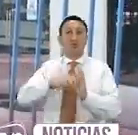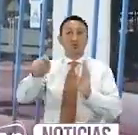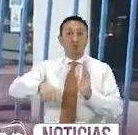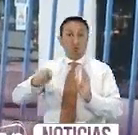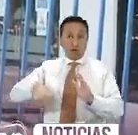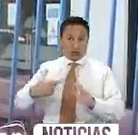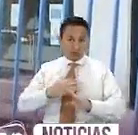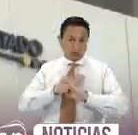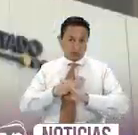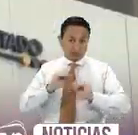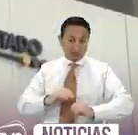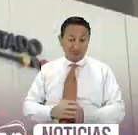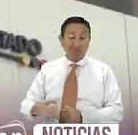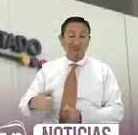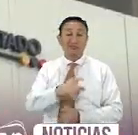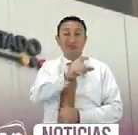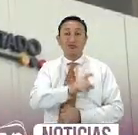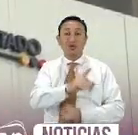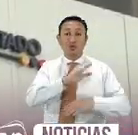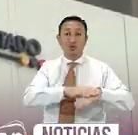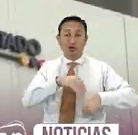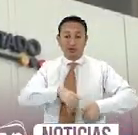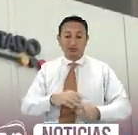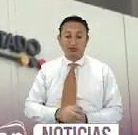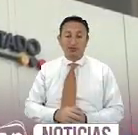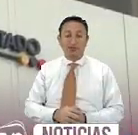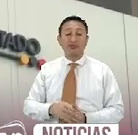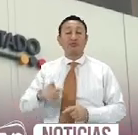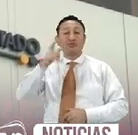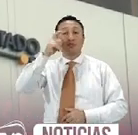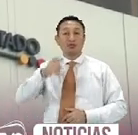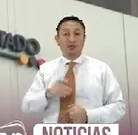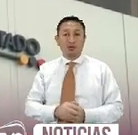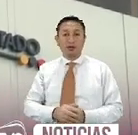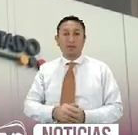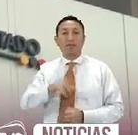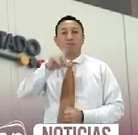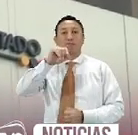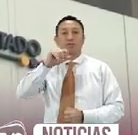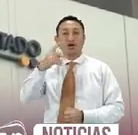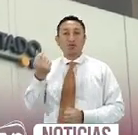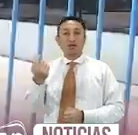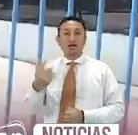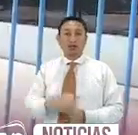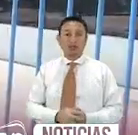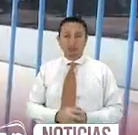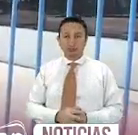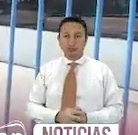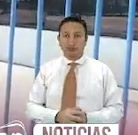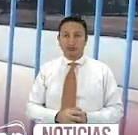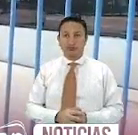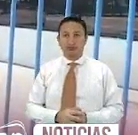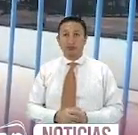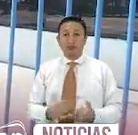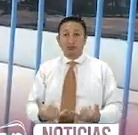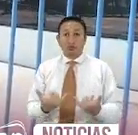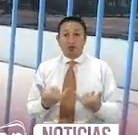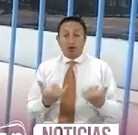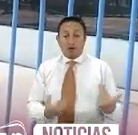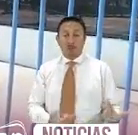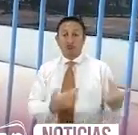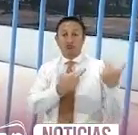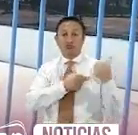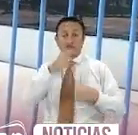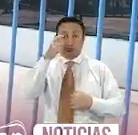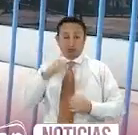agentes de tránsito involucrados en este caso, denominado por la Fiscalía como caso, pico y plata. Existe ahorita la potestad de fiscalías que va